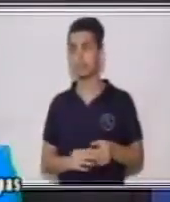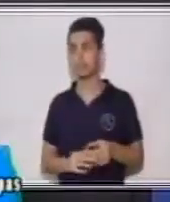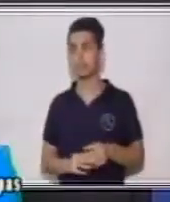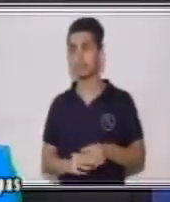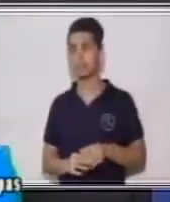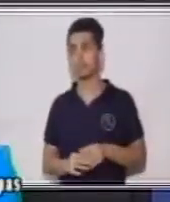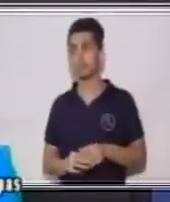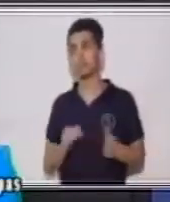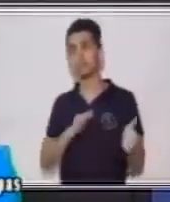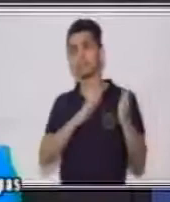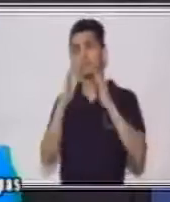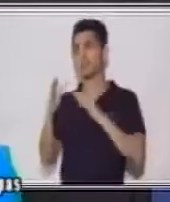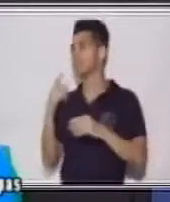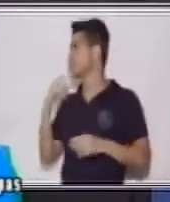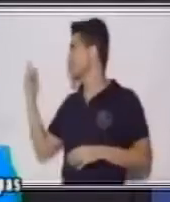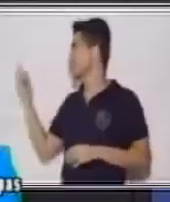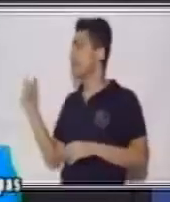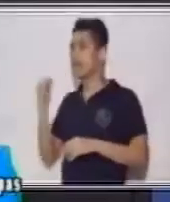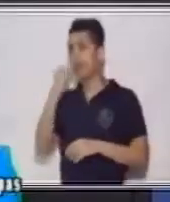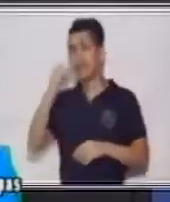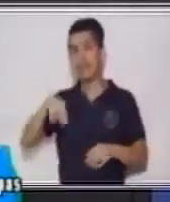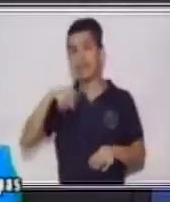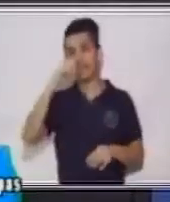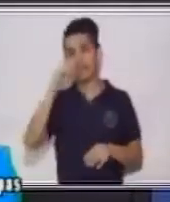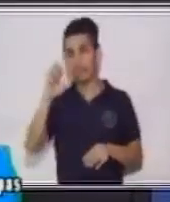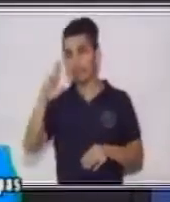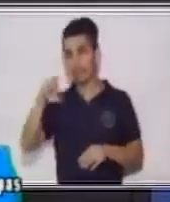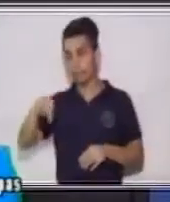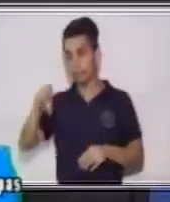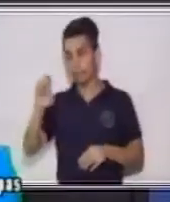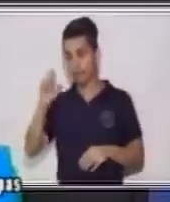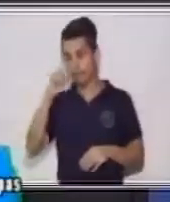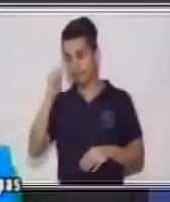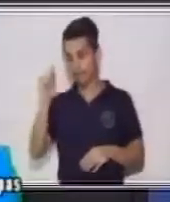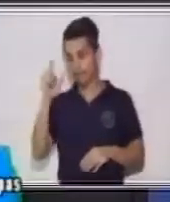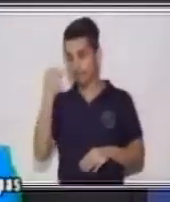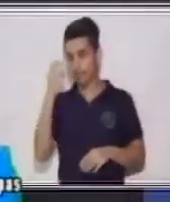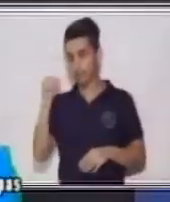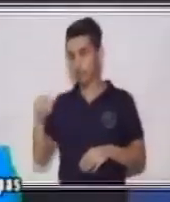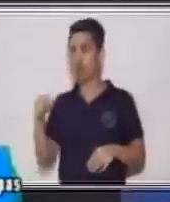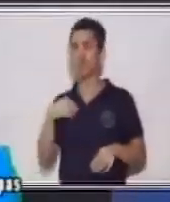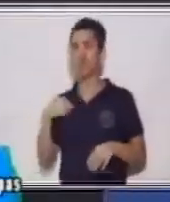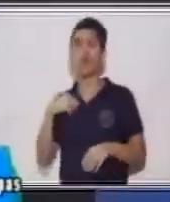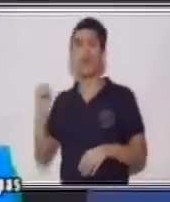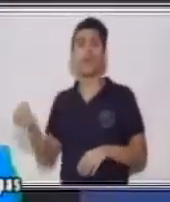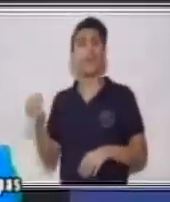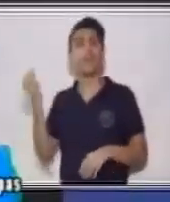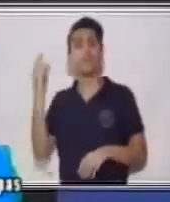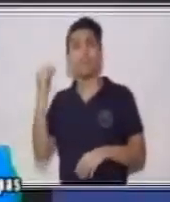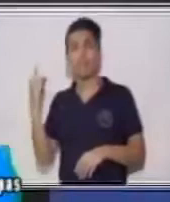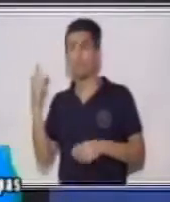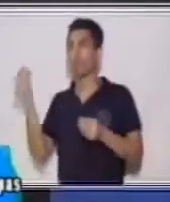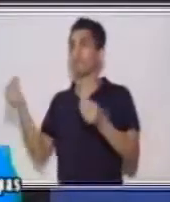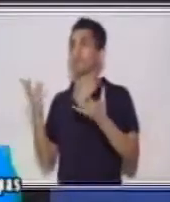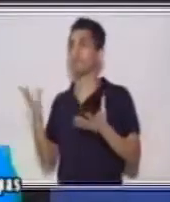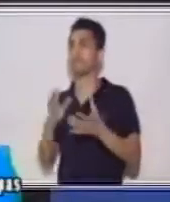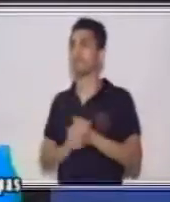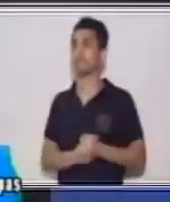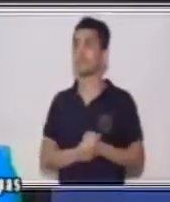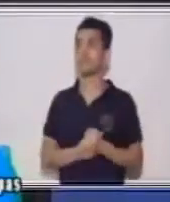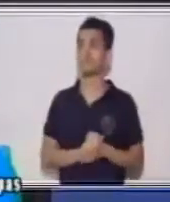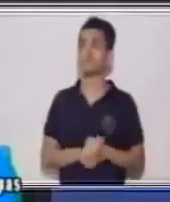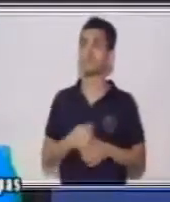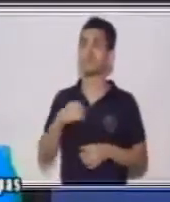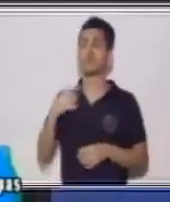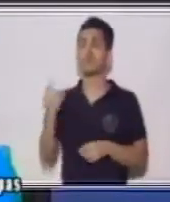dice interpretación de la información. Vamos a utilizar tablas. Dice que